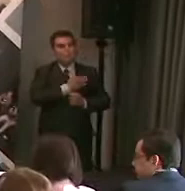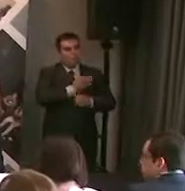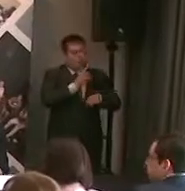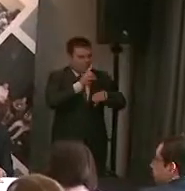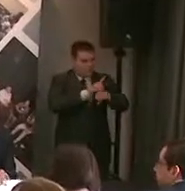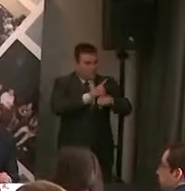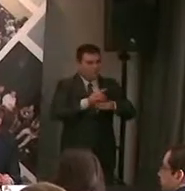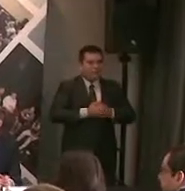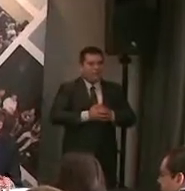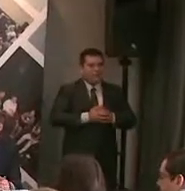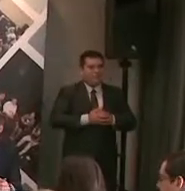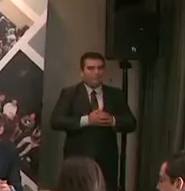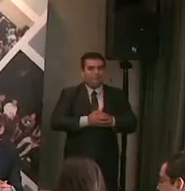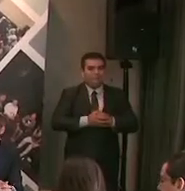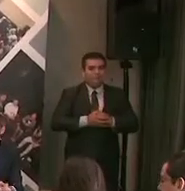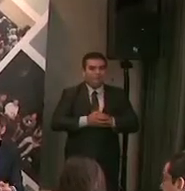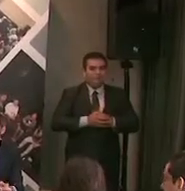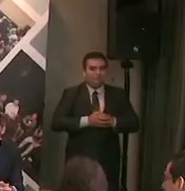días. Bueno,